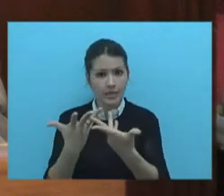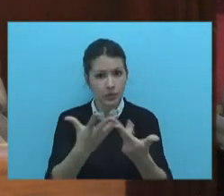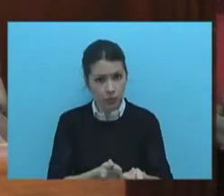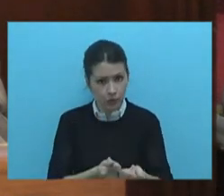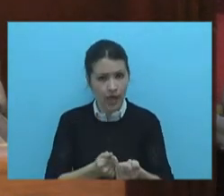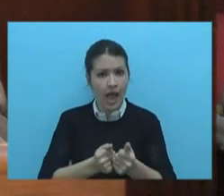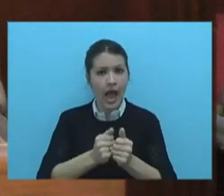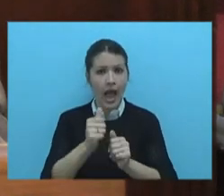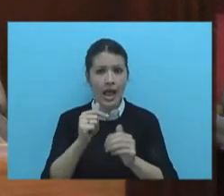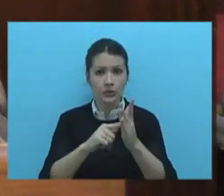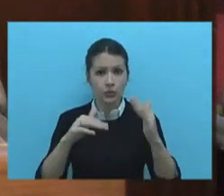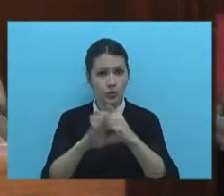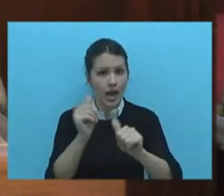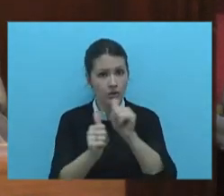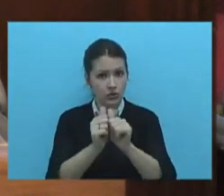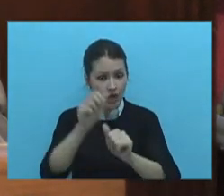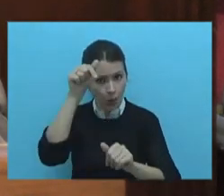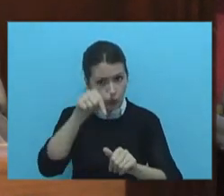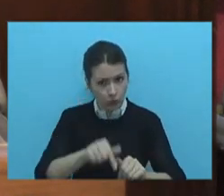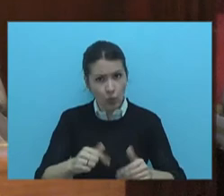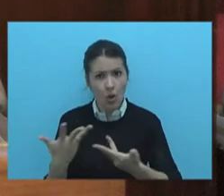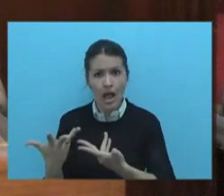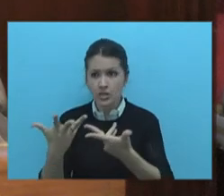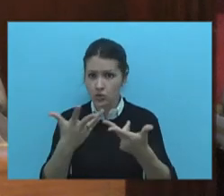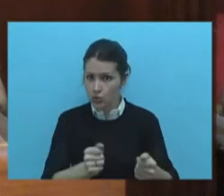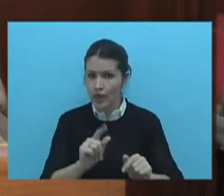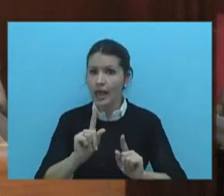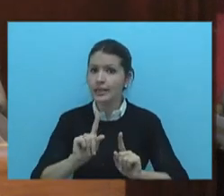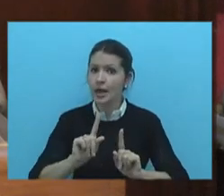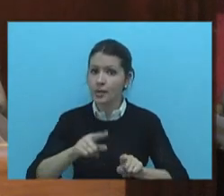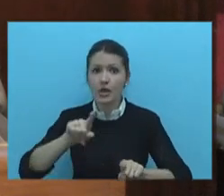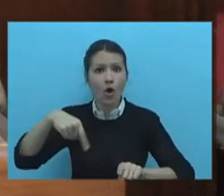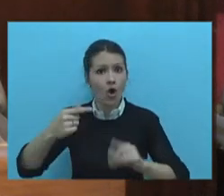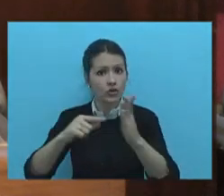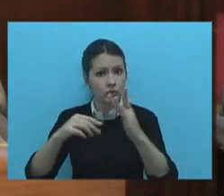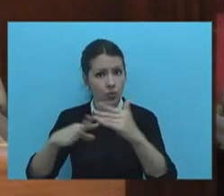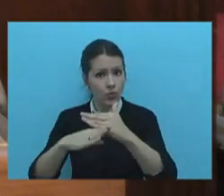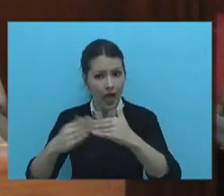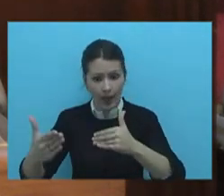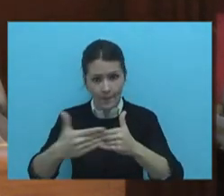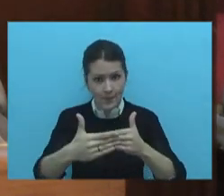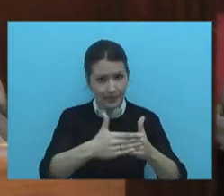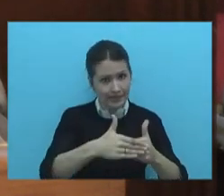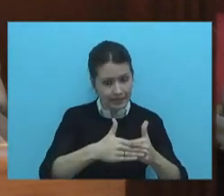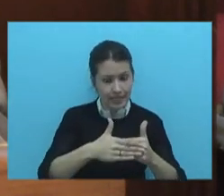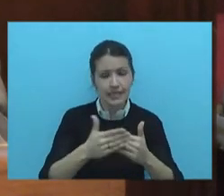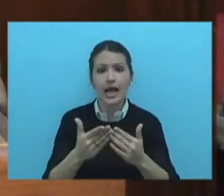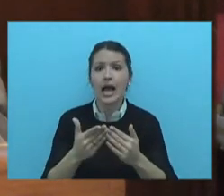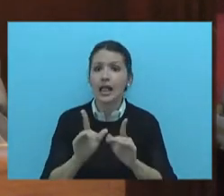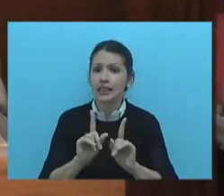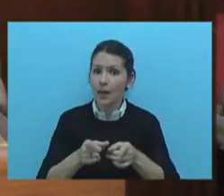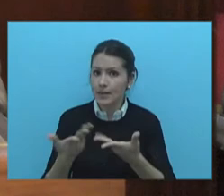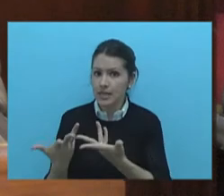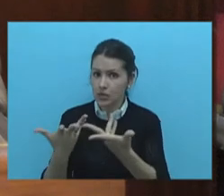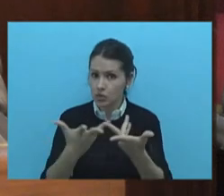ciudades, ya que en los dispensarios del barrio no cumplen con asistir muchas veces a los